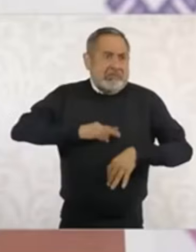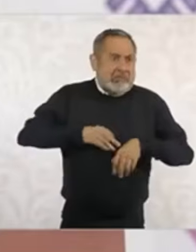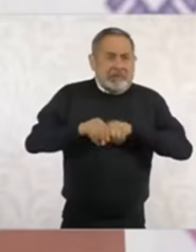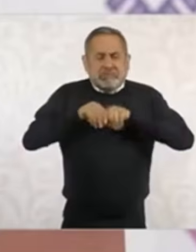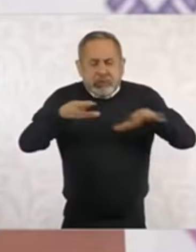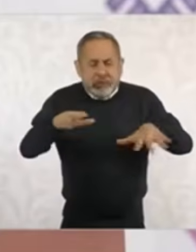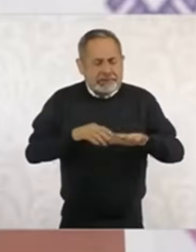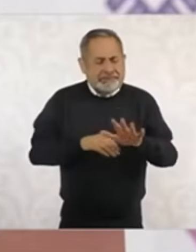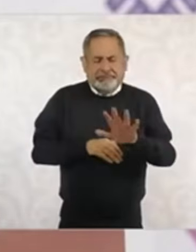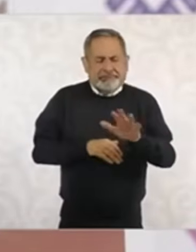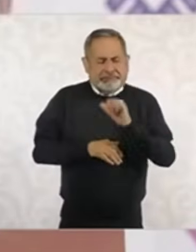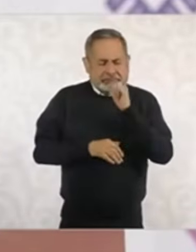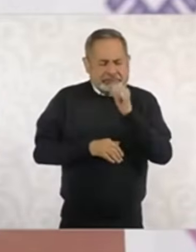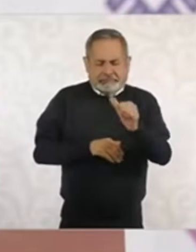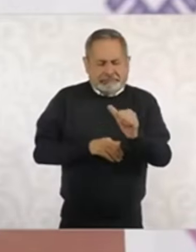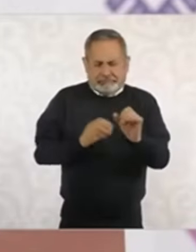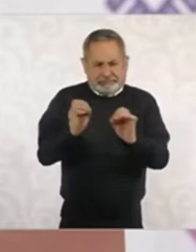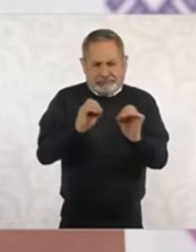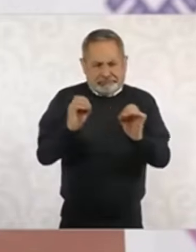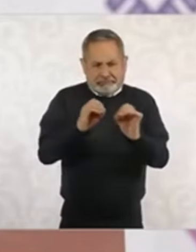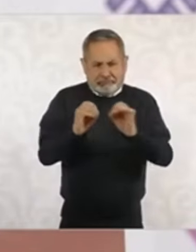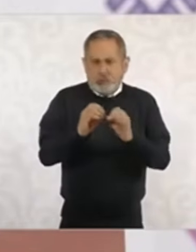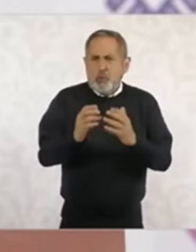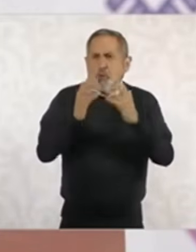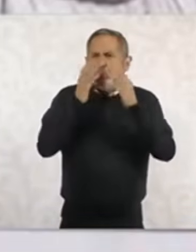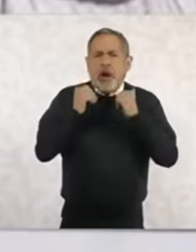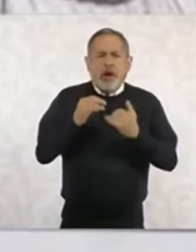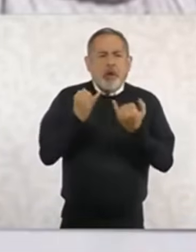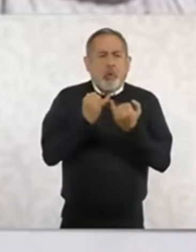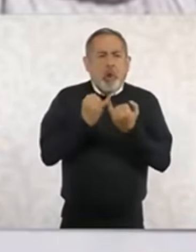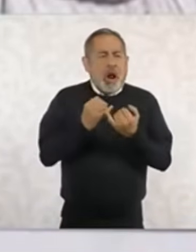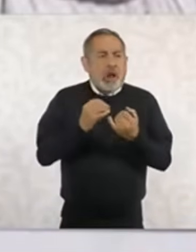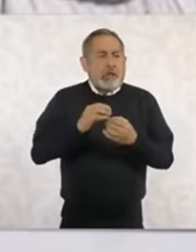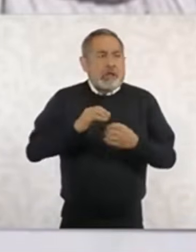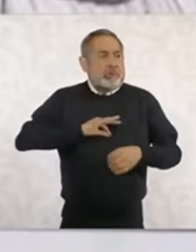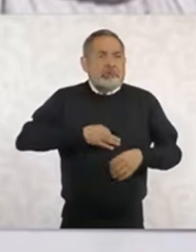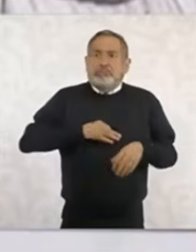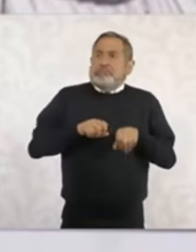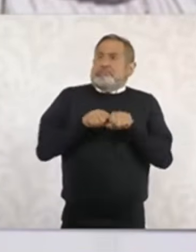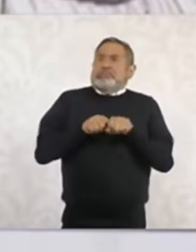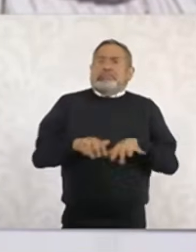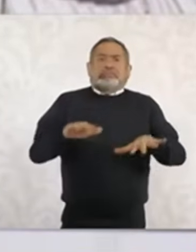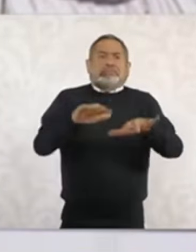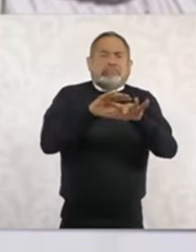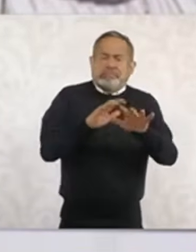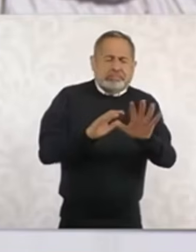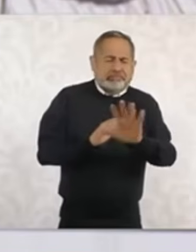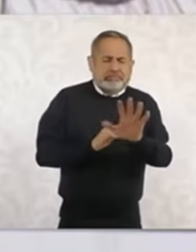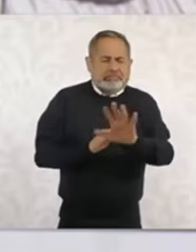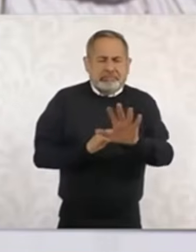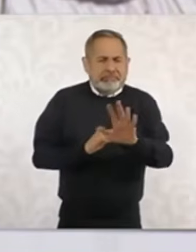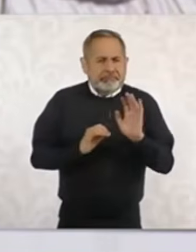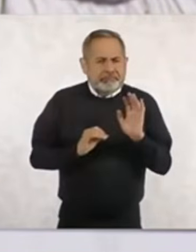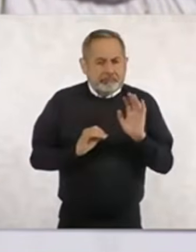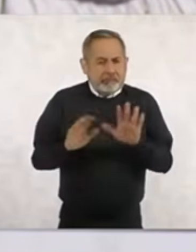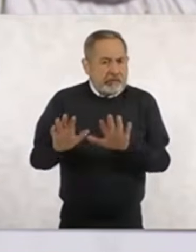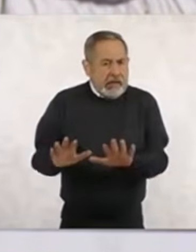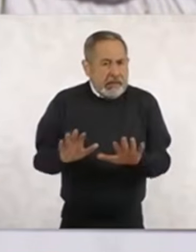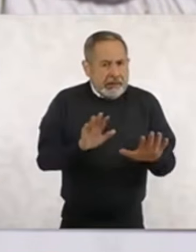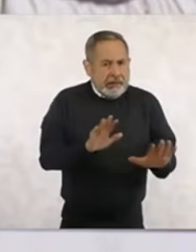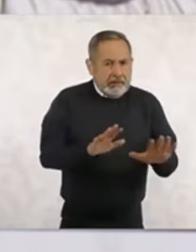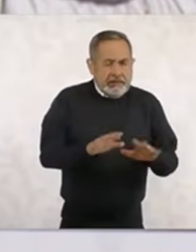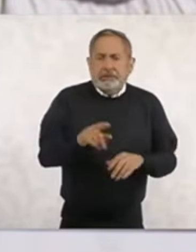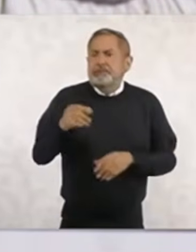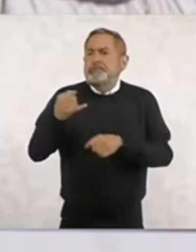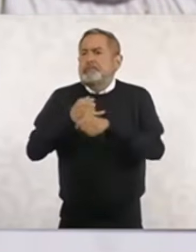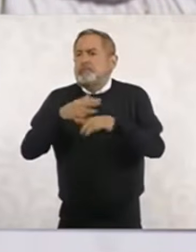se genera pues una idea de que estamos frente a una terrible circunstancia. Entonces hay que guardar la calma y escuchar siempre la información de